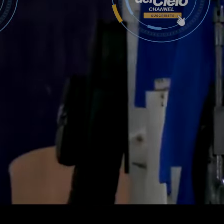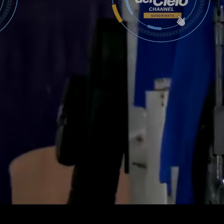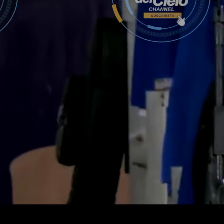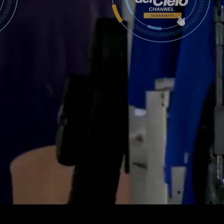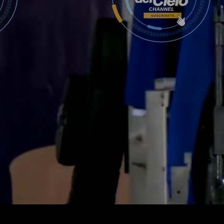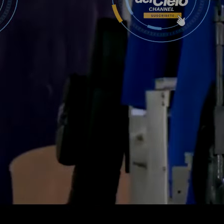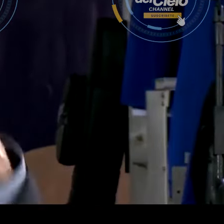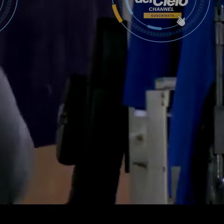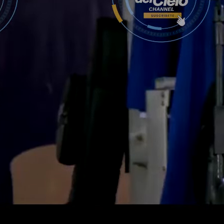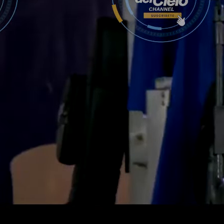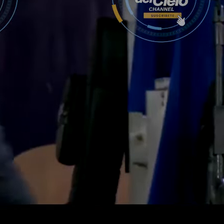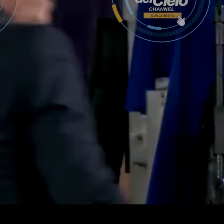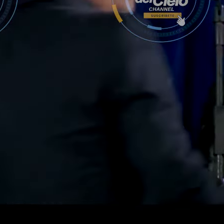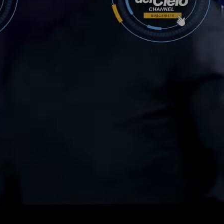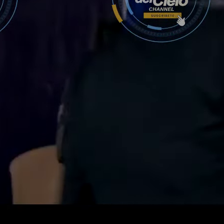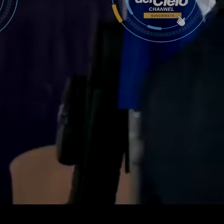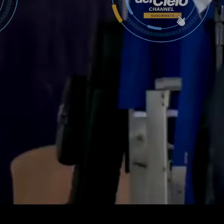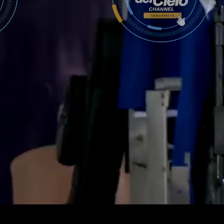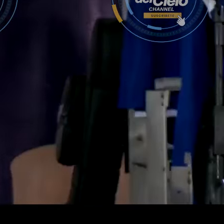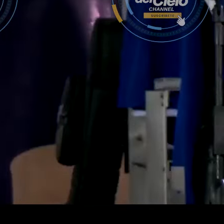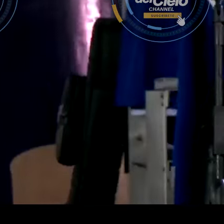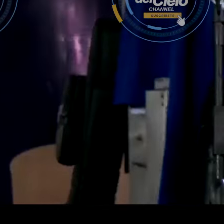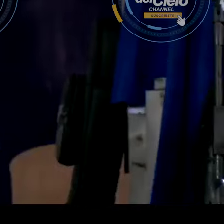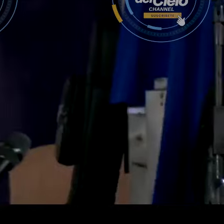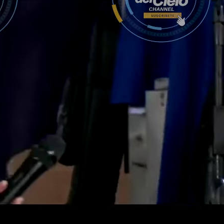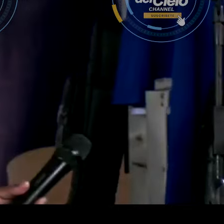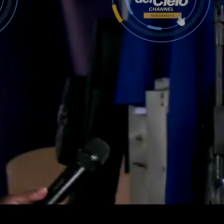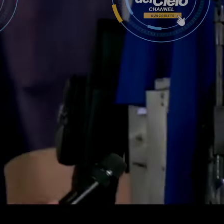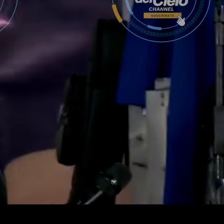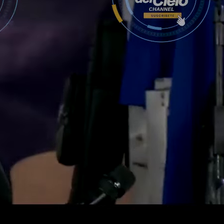restauración. Vamos a orar juntos.